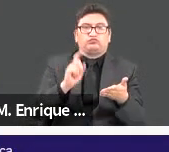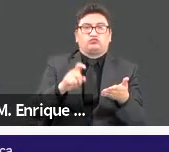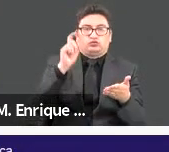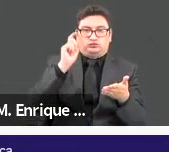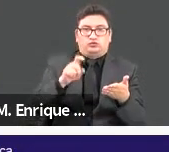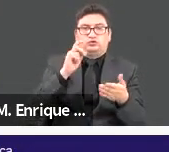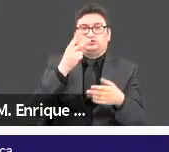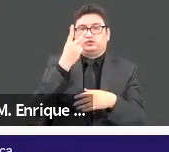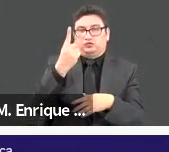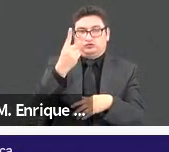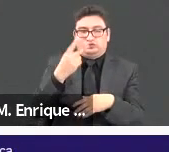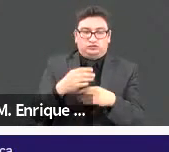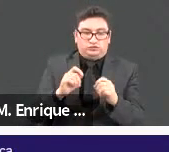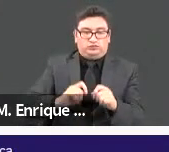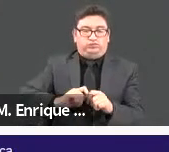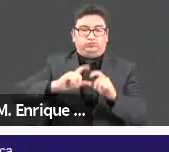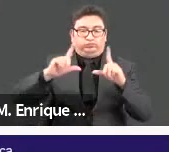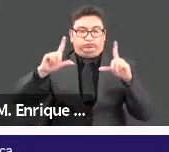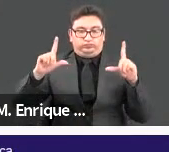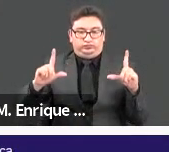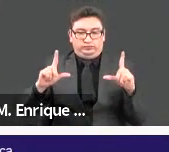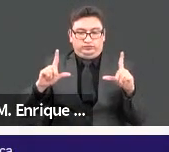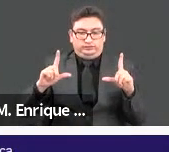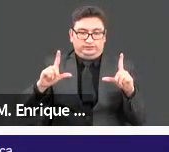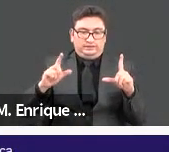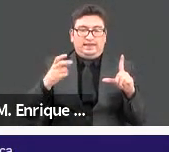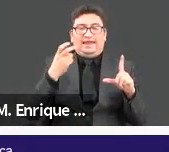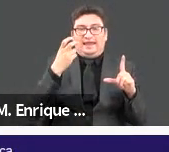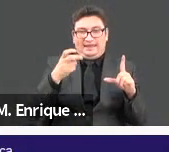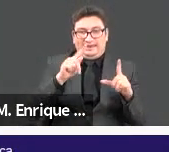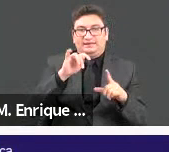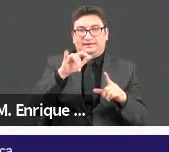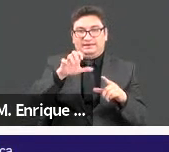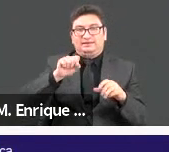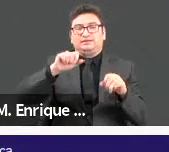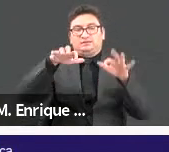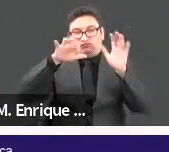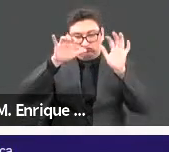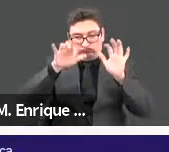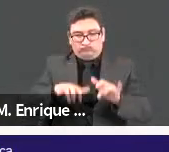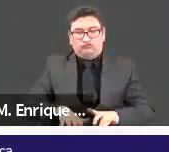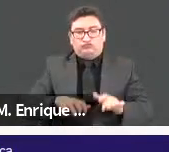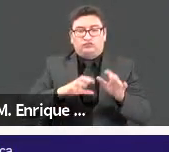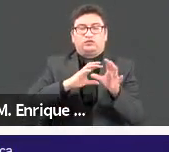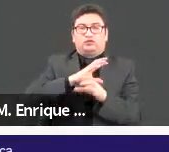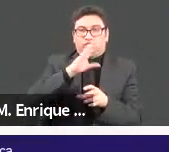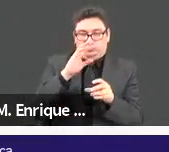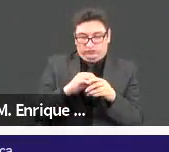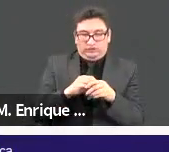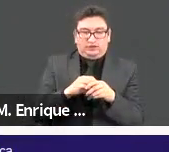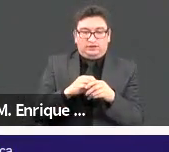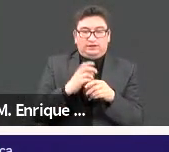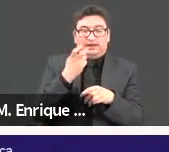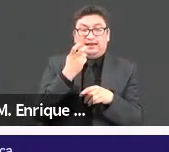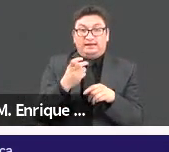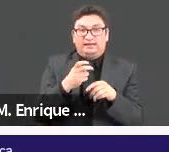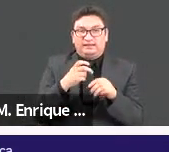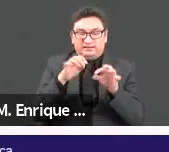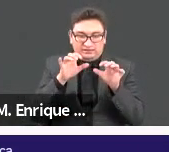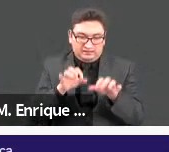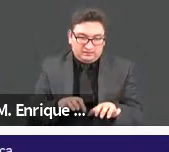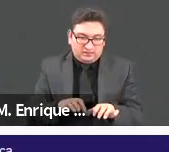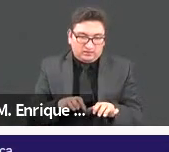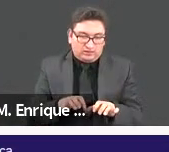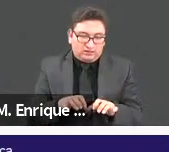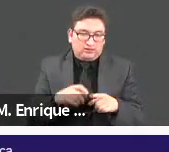doble clic y vean, aquí está la tesis completa. ¿Sí? Es una tesis emitida